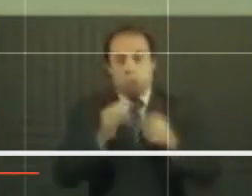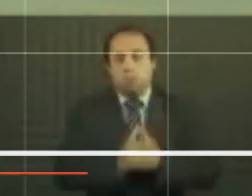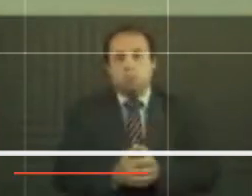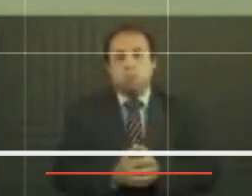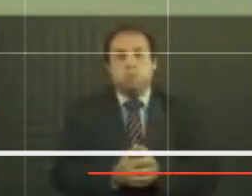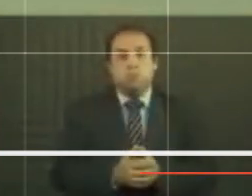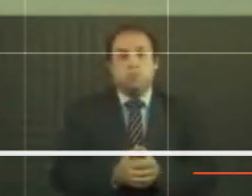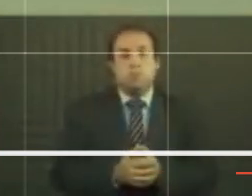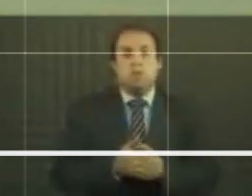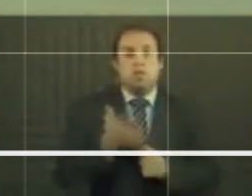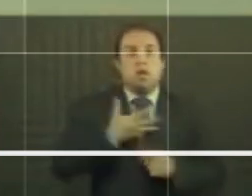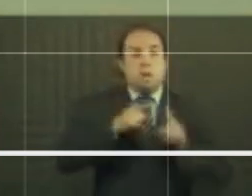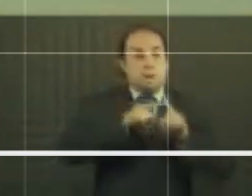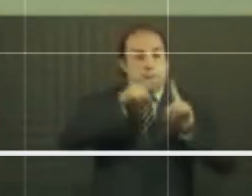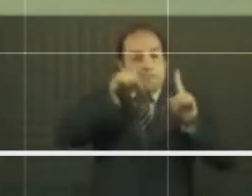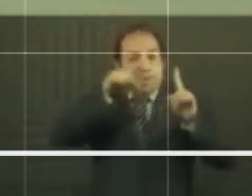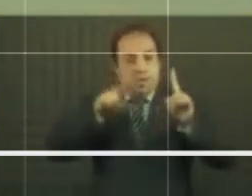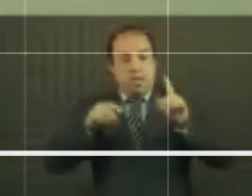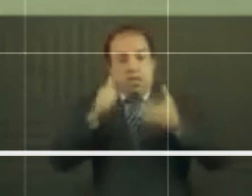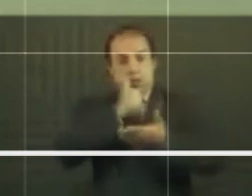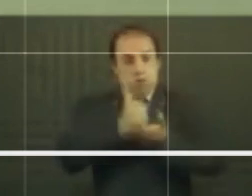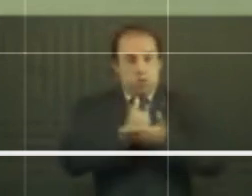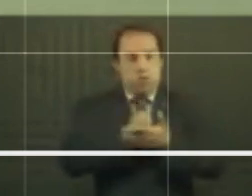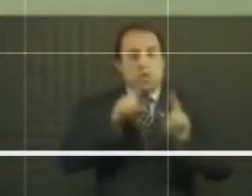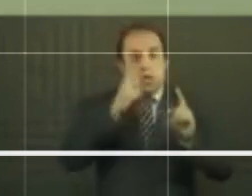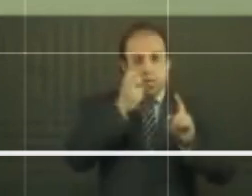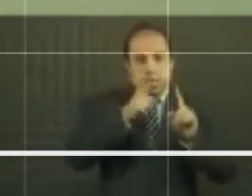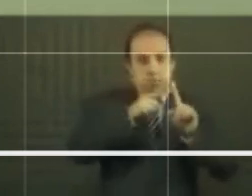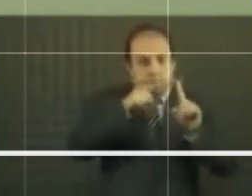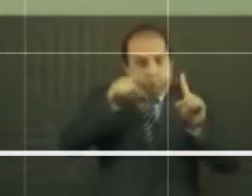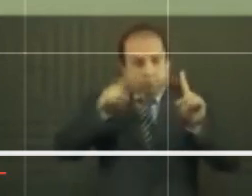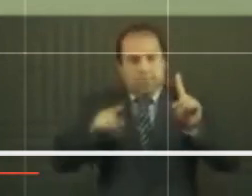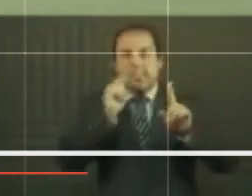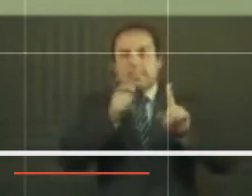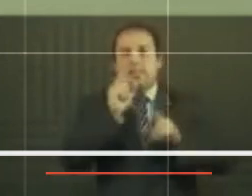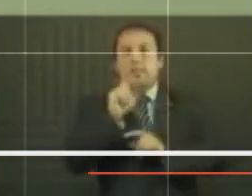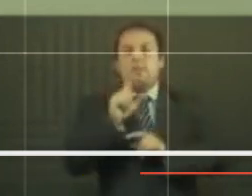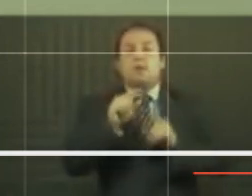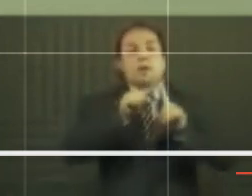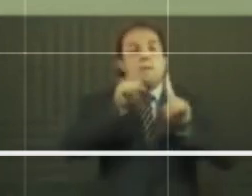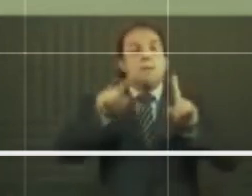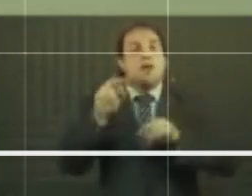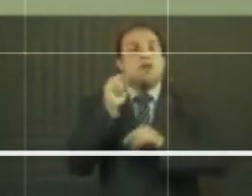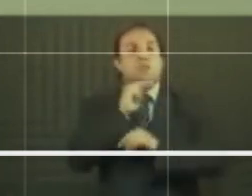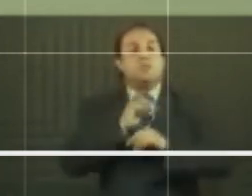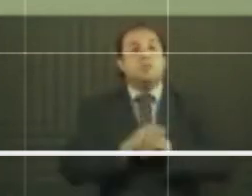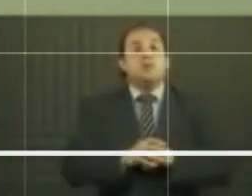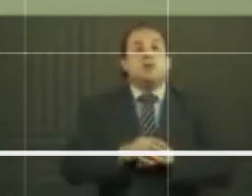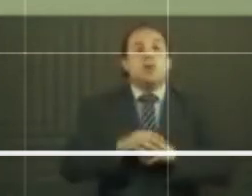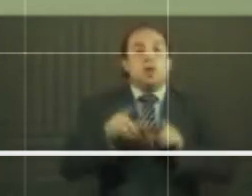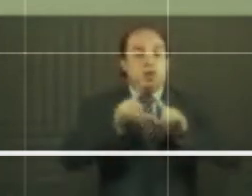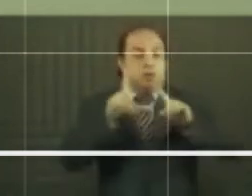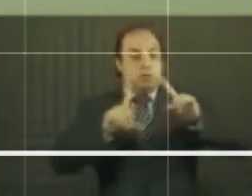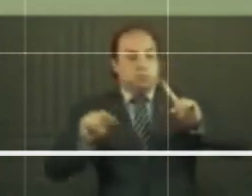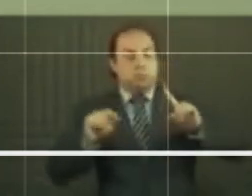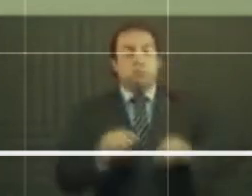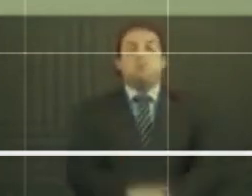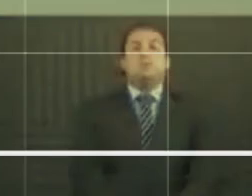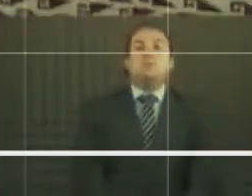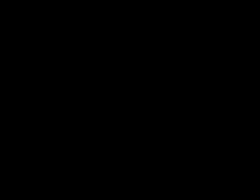y se acelere la bajada en la ciudad y que esta bajada en la ciudad signifique también una bajada pronta en el resto de nuestro país.